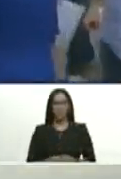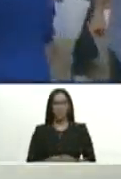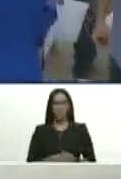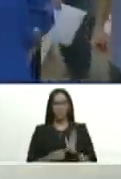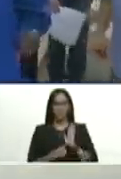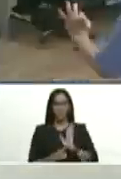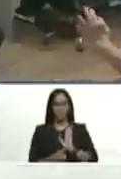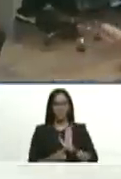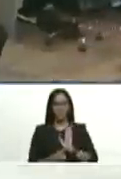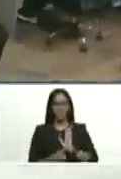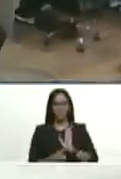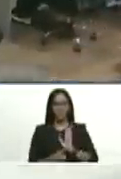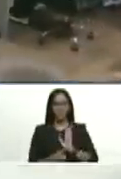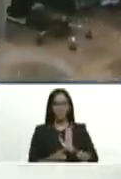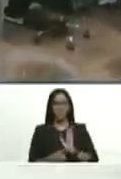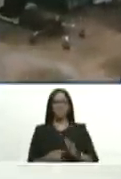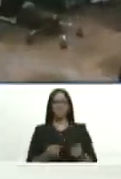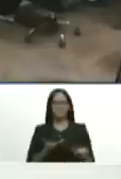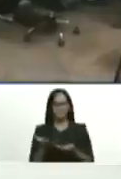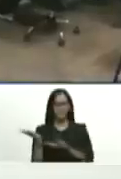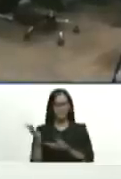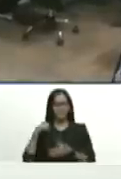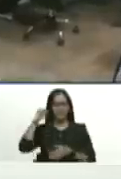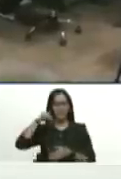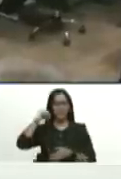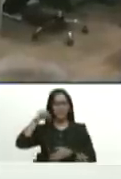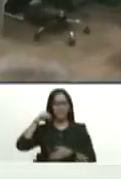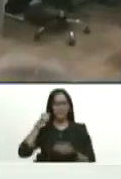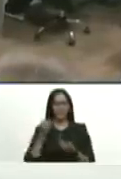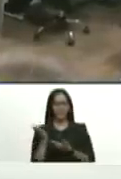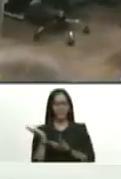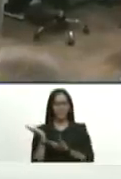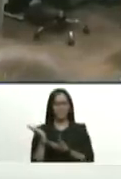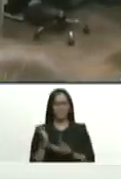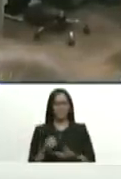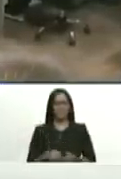sacamos? Saca el video, pues. Adelante.